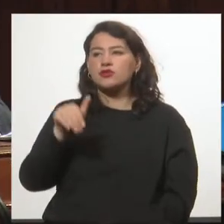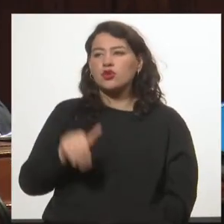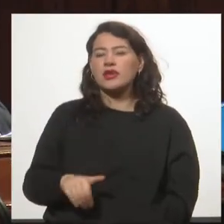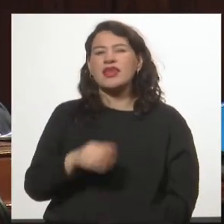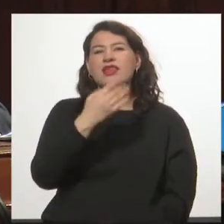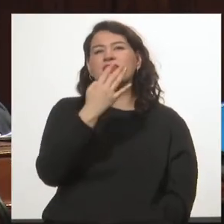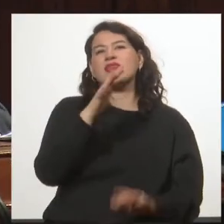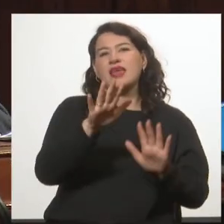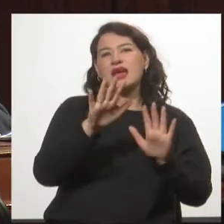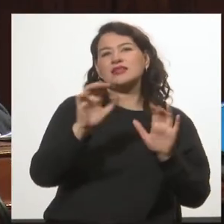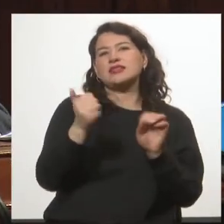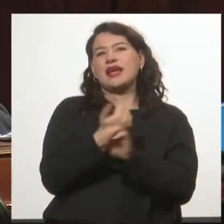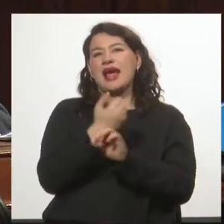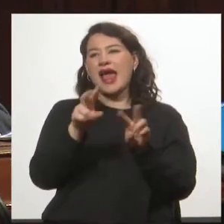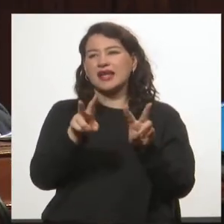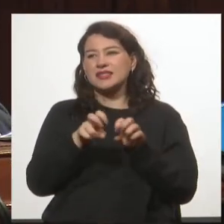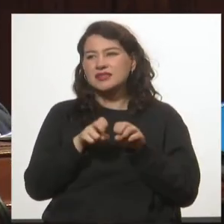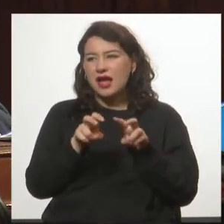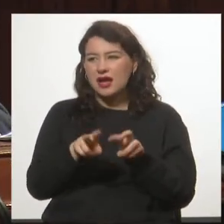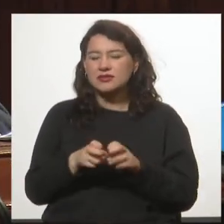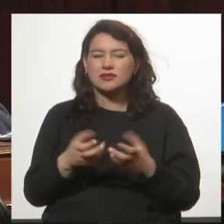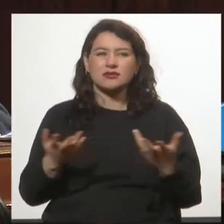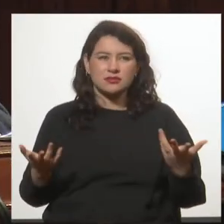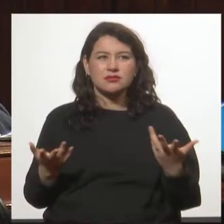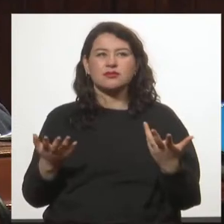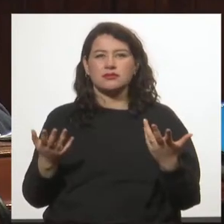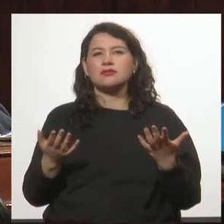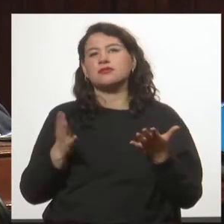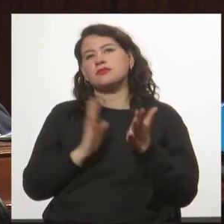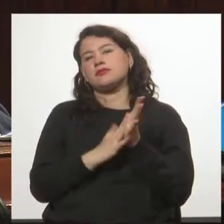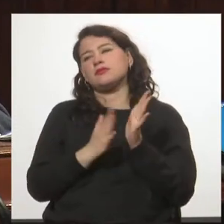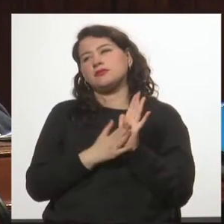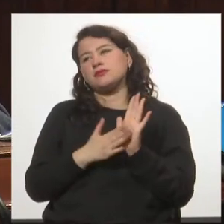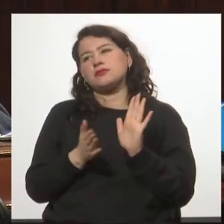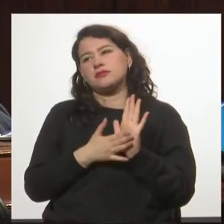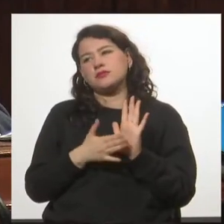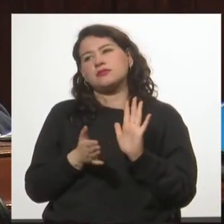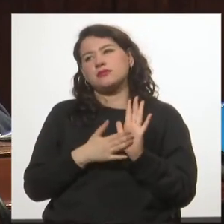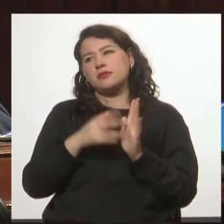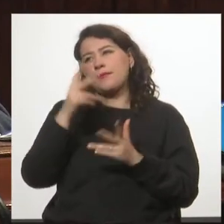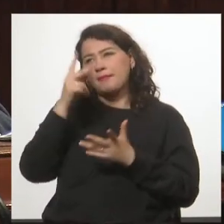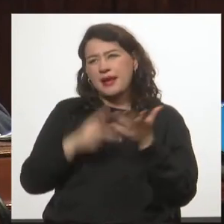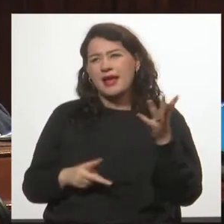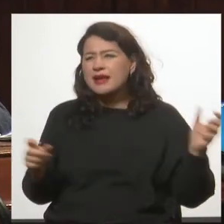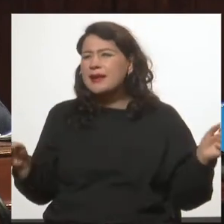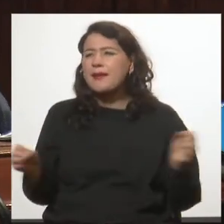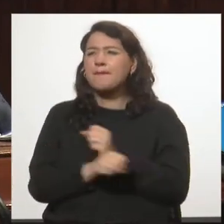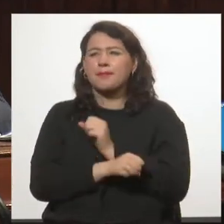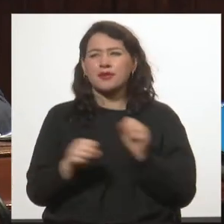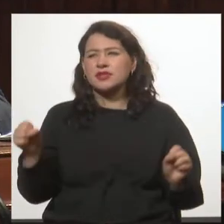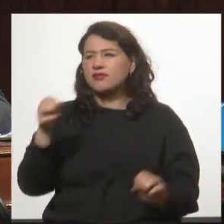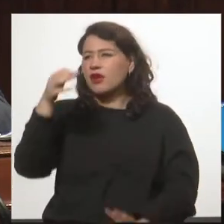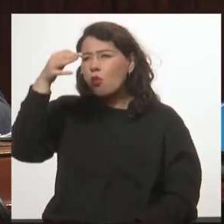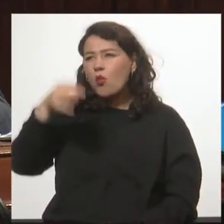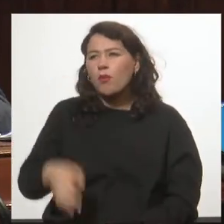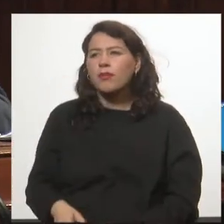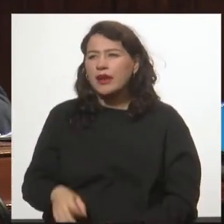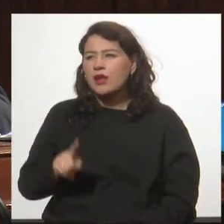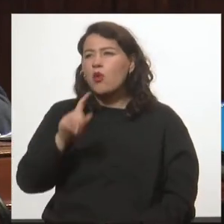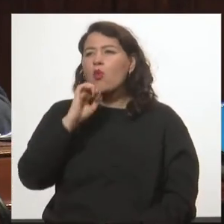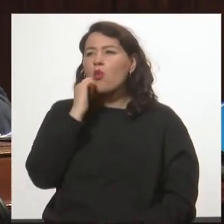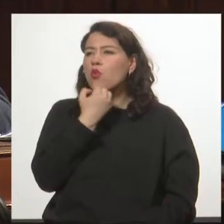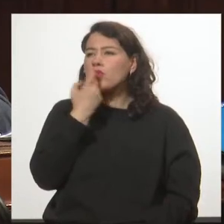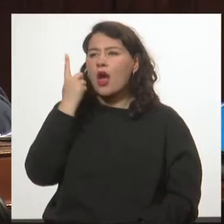10 millones de ganancias hubiera evidenciado que era un plan de imposible cumplimiento y que ocultaba un